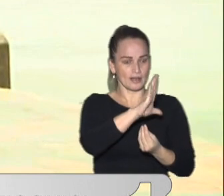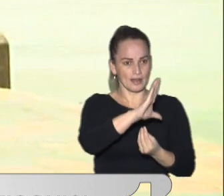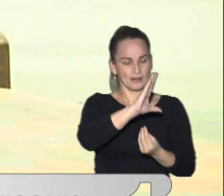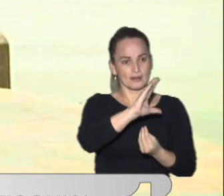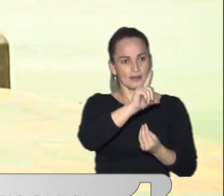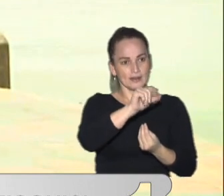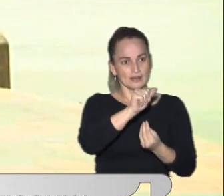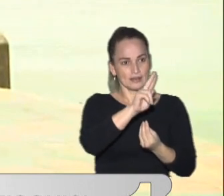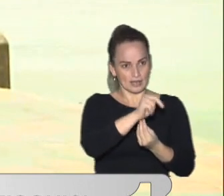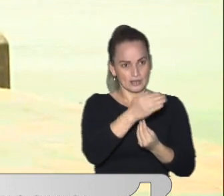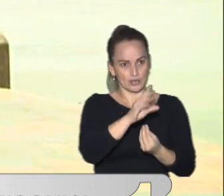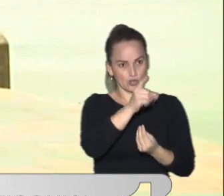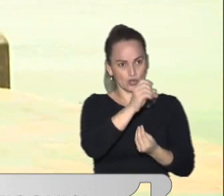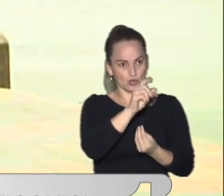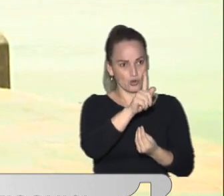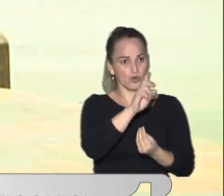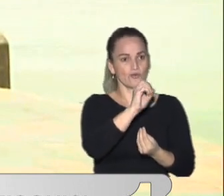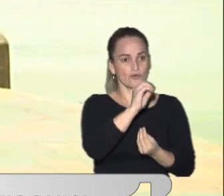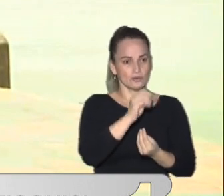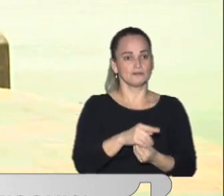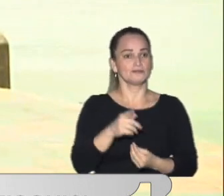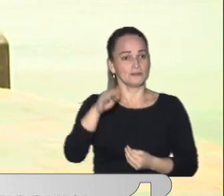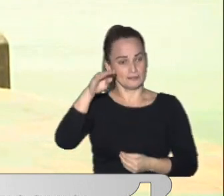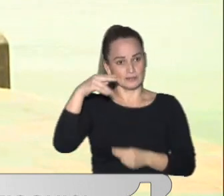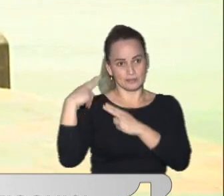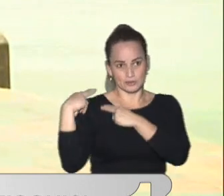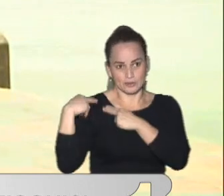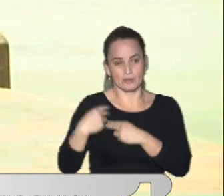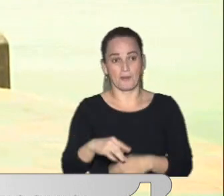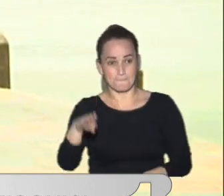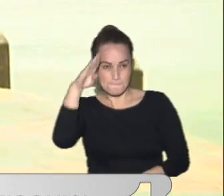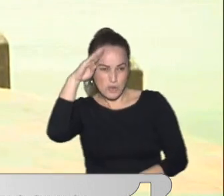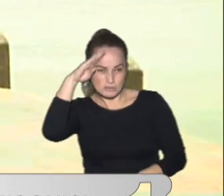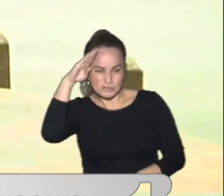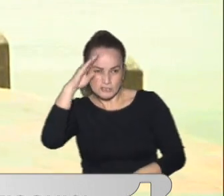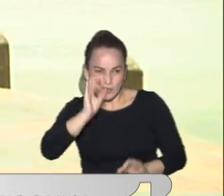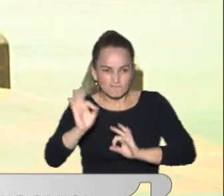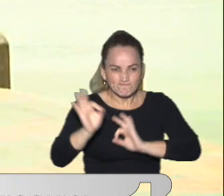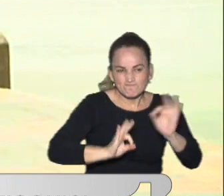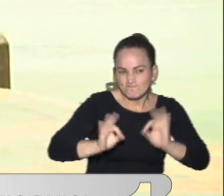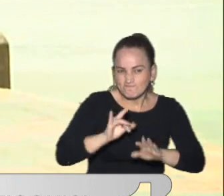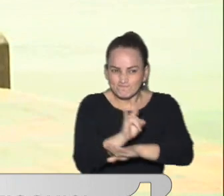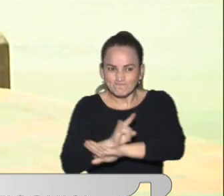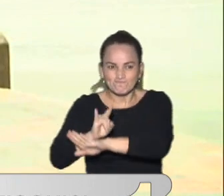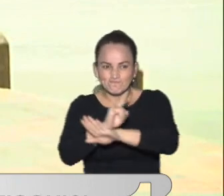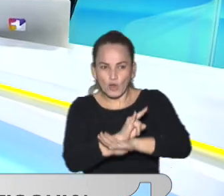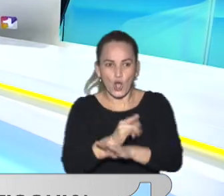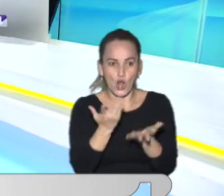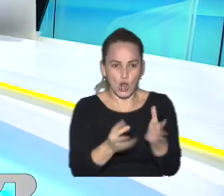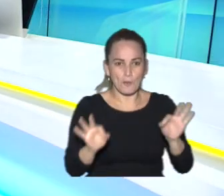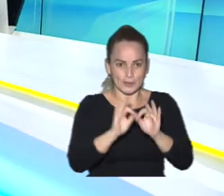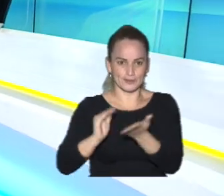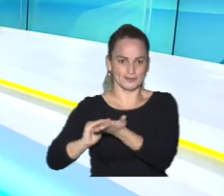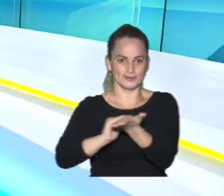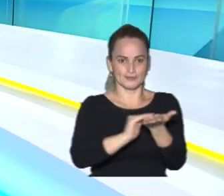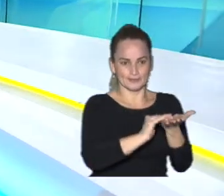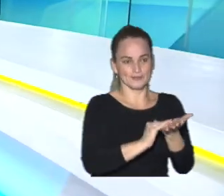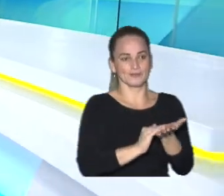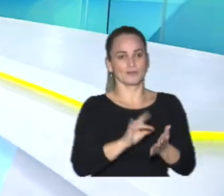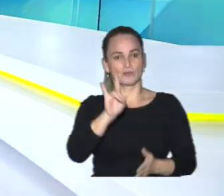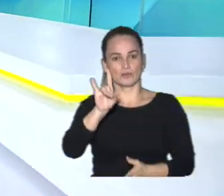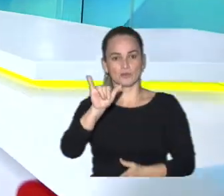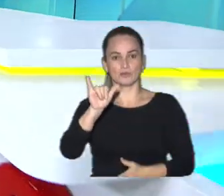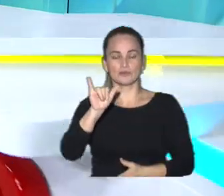Allí justamente policía y ejército tienen un dispositivo especial para contrarrestar los homicidios. Esto es de Medellín, Yusi Chaparro, Noticentro 1